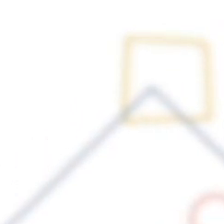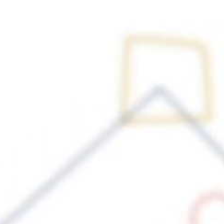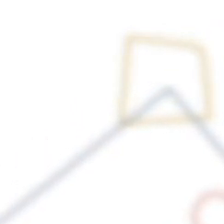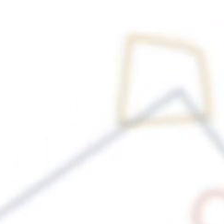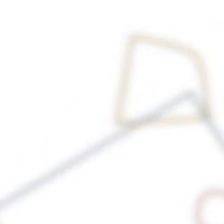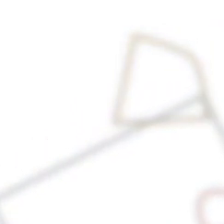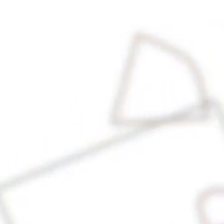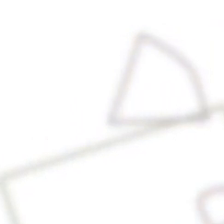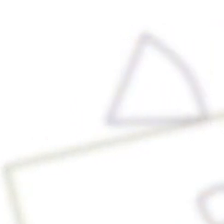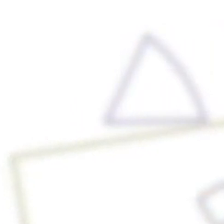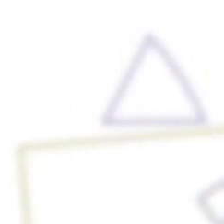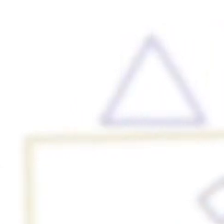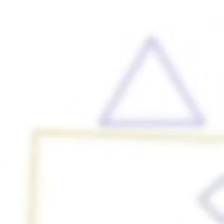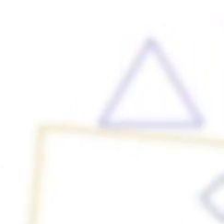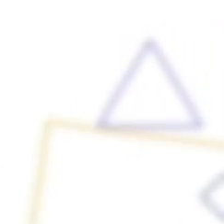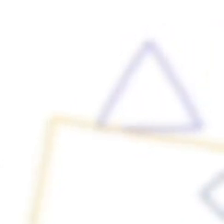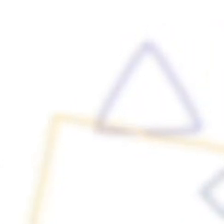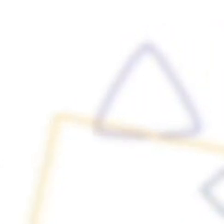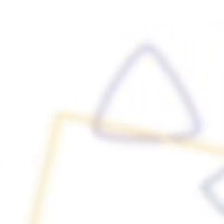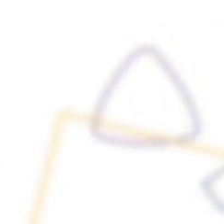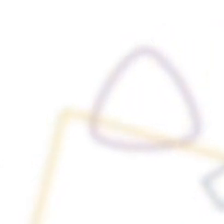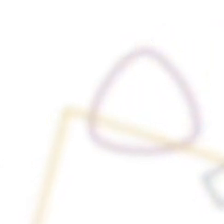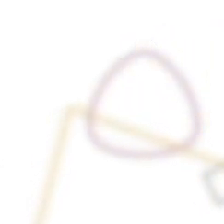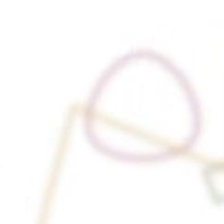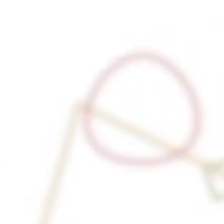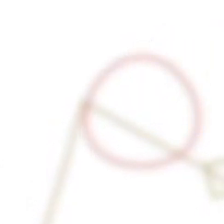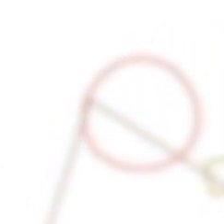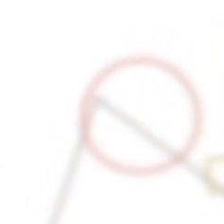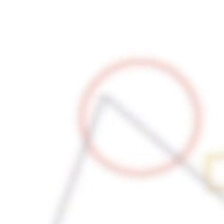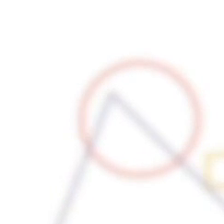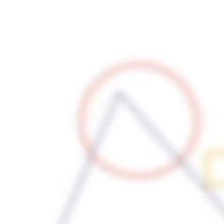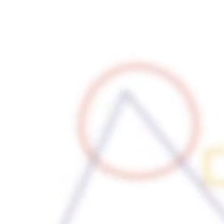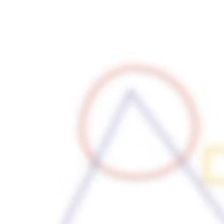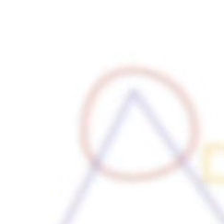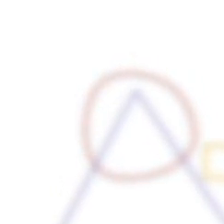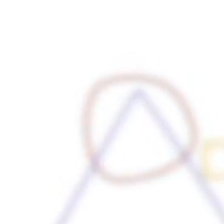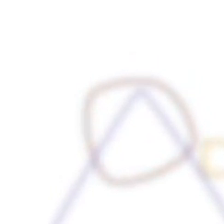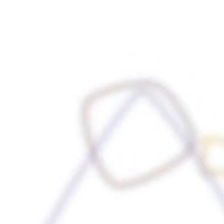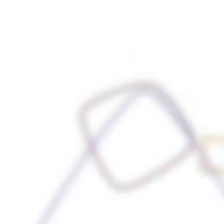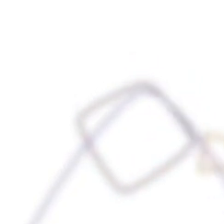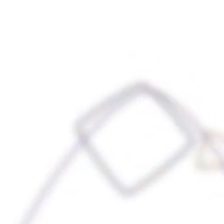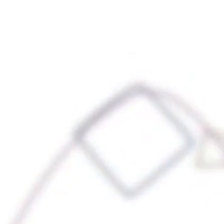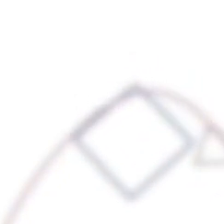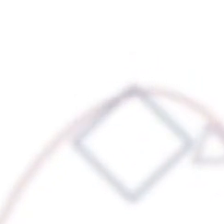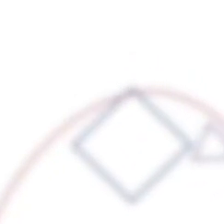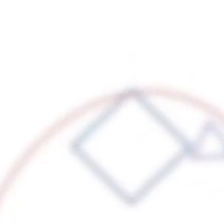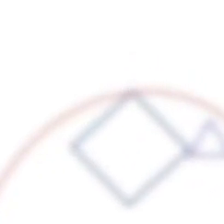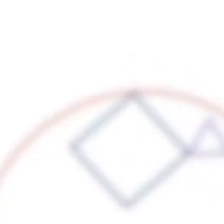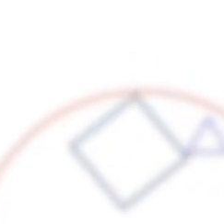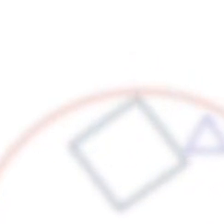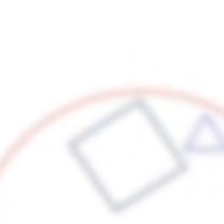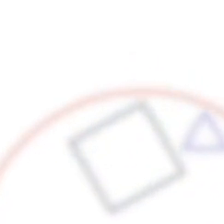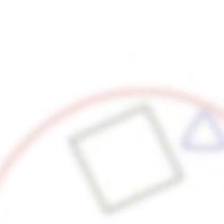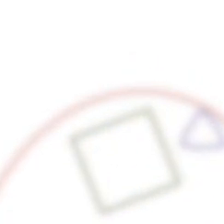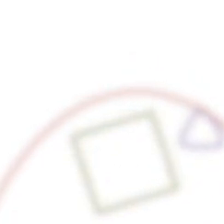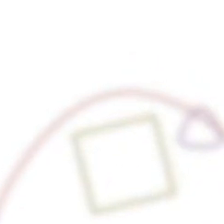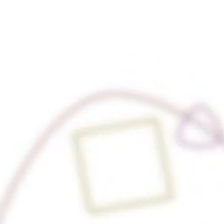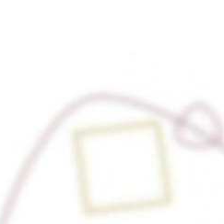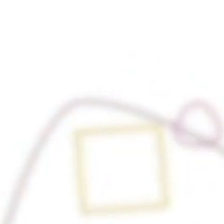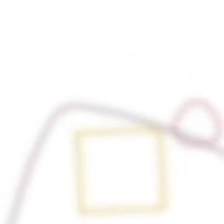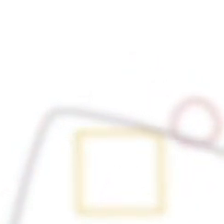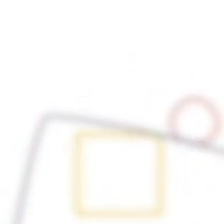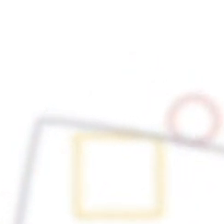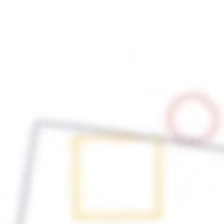usuarios. Como pueden ver, los consumidores de 30 kWh o menos pagan una tarifa más baja que los demás